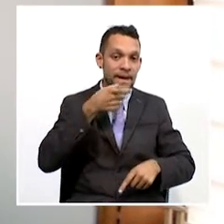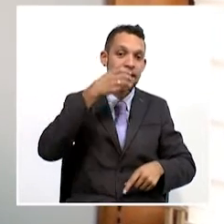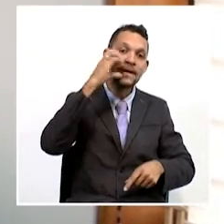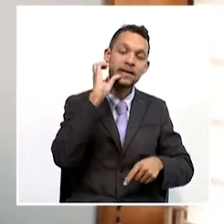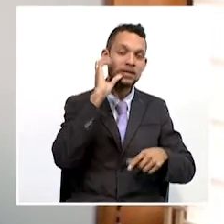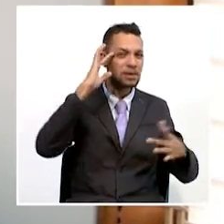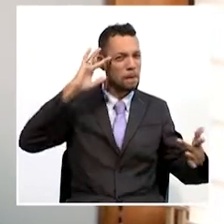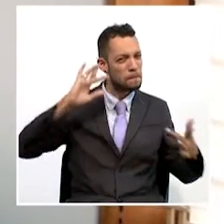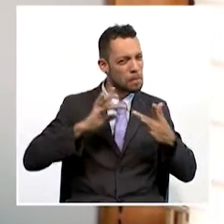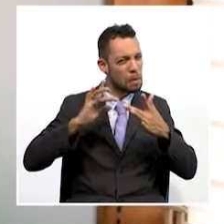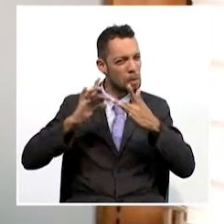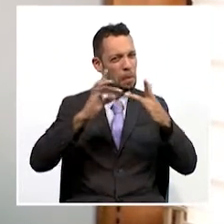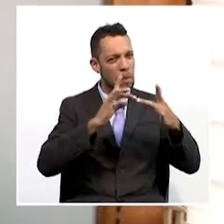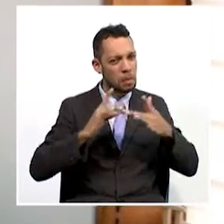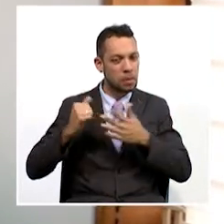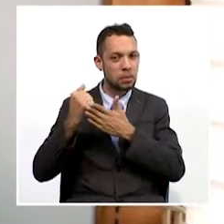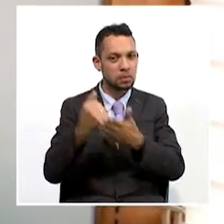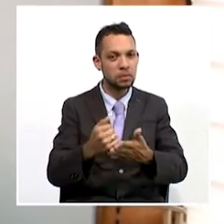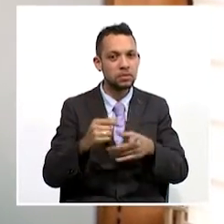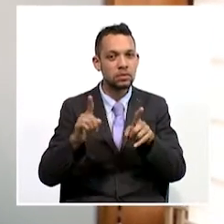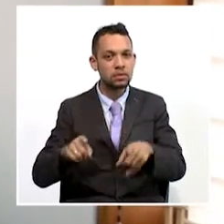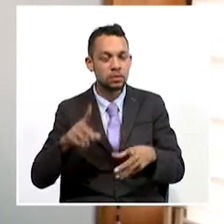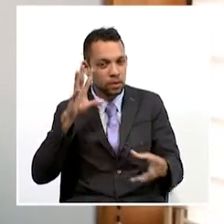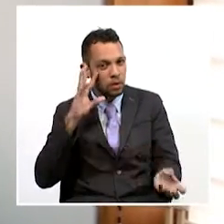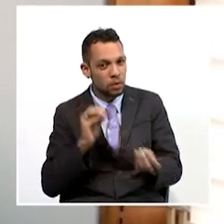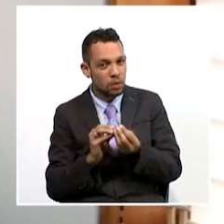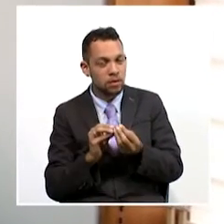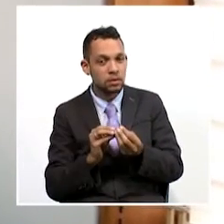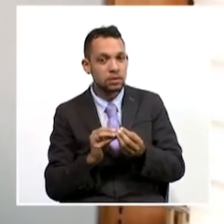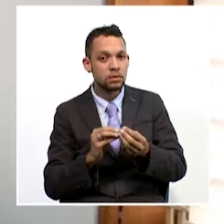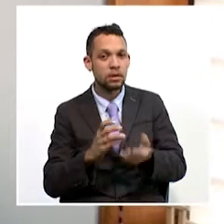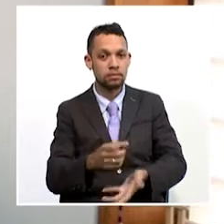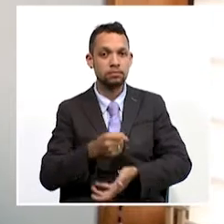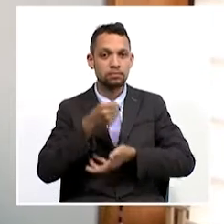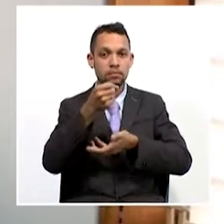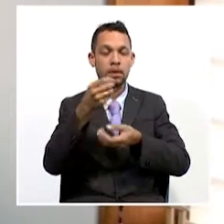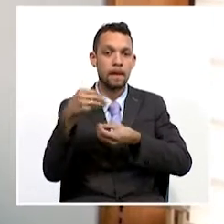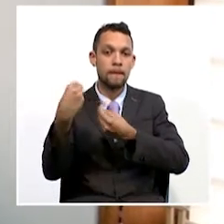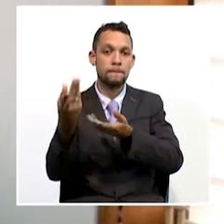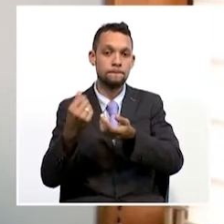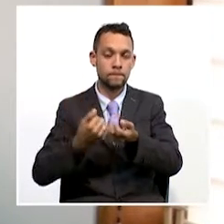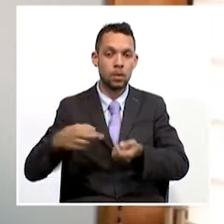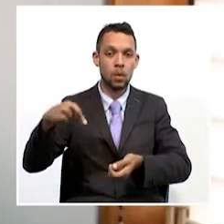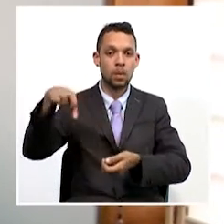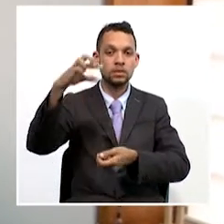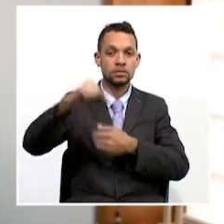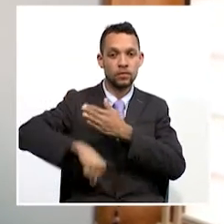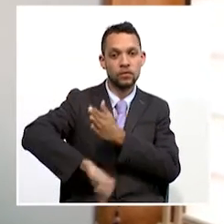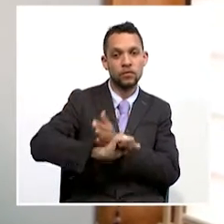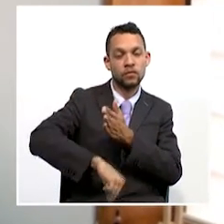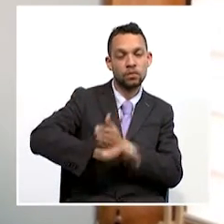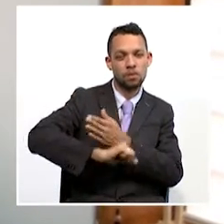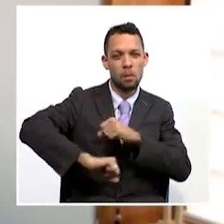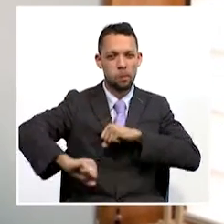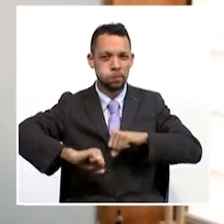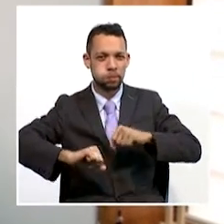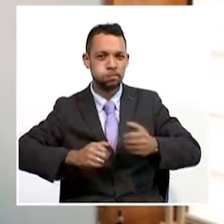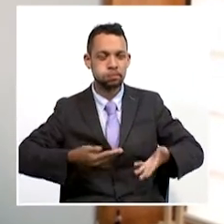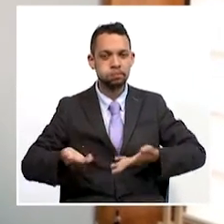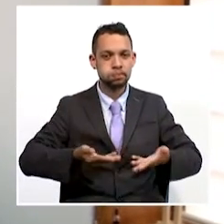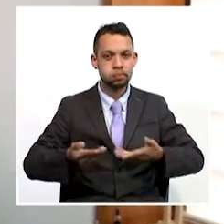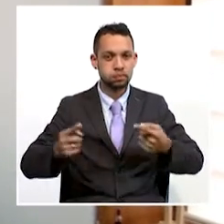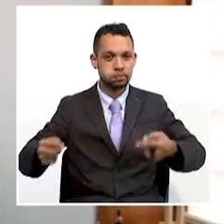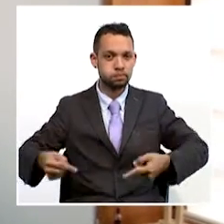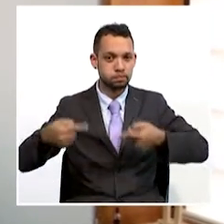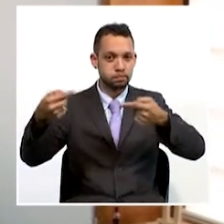esta cobertura que se está entregando, y en este convenio pues se le entrega el apoyo al equipo profesional para lo que se refiere para participar en los